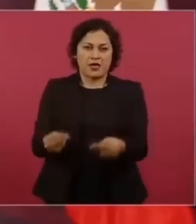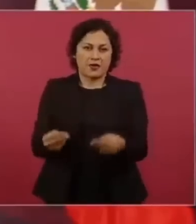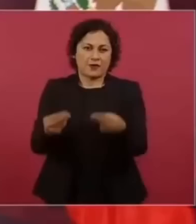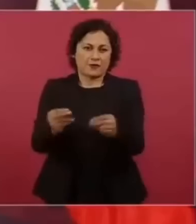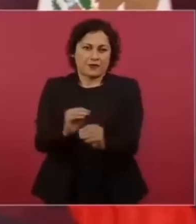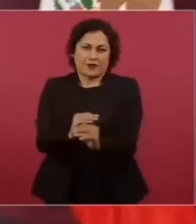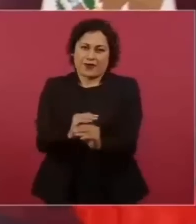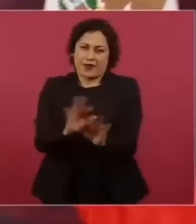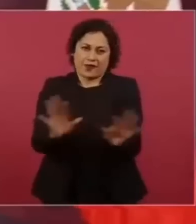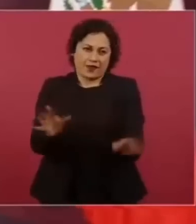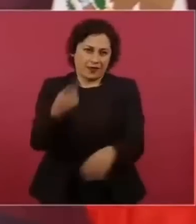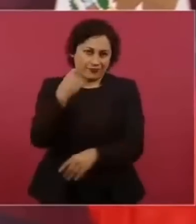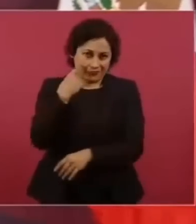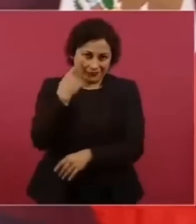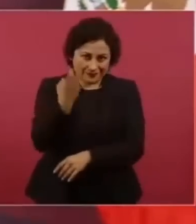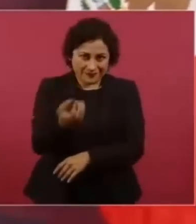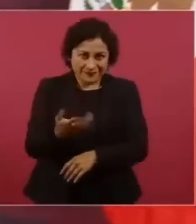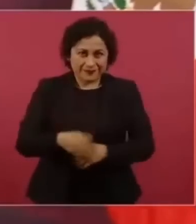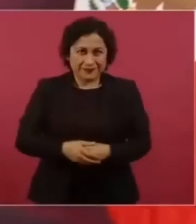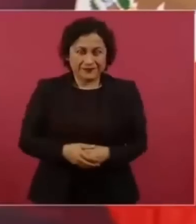Pero les voy a decir algo más,